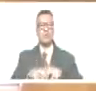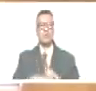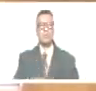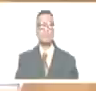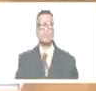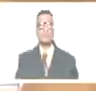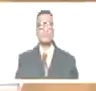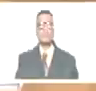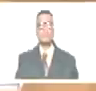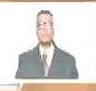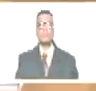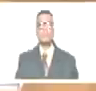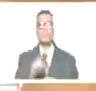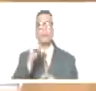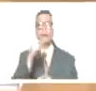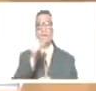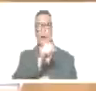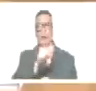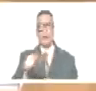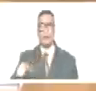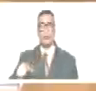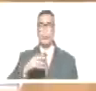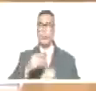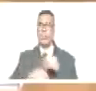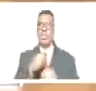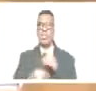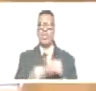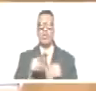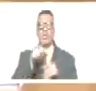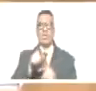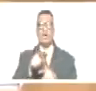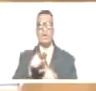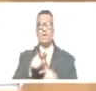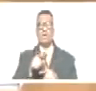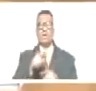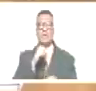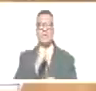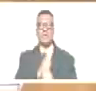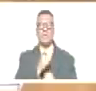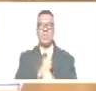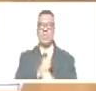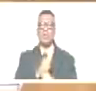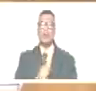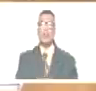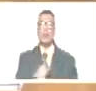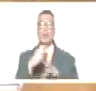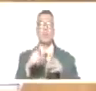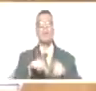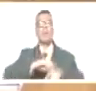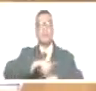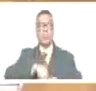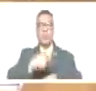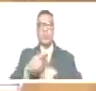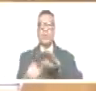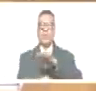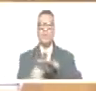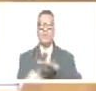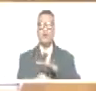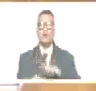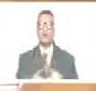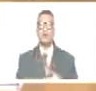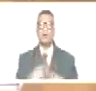primero a la persona que incurre en esas prácticas, luego a instituciones y termina